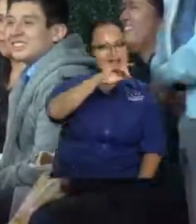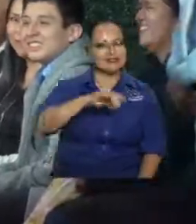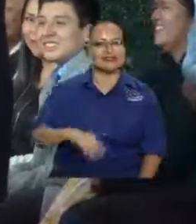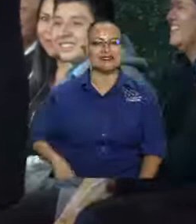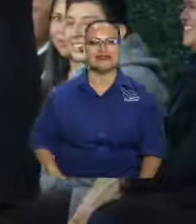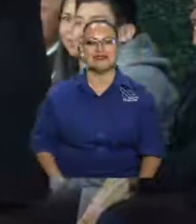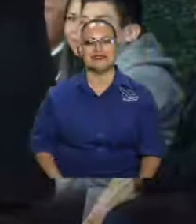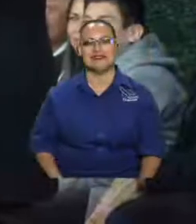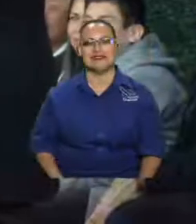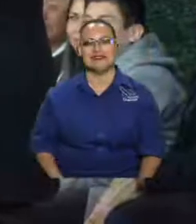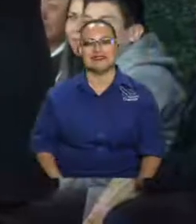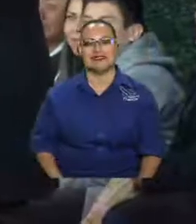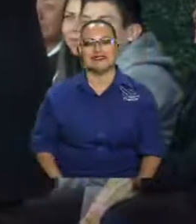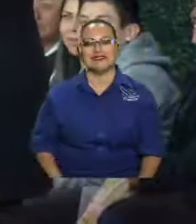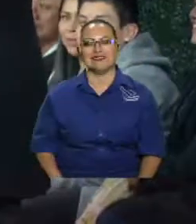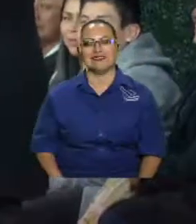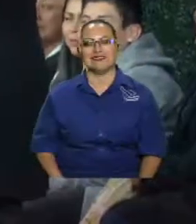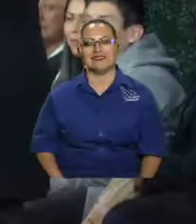el viaje.